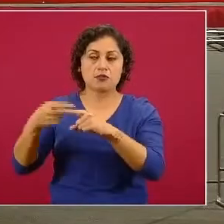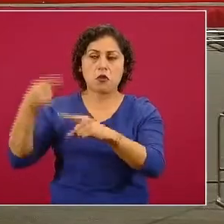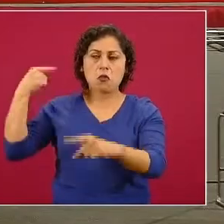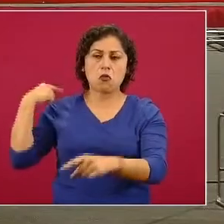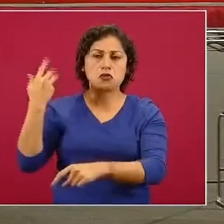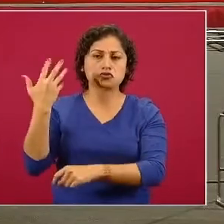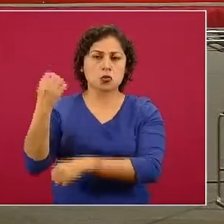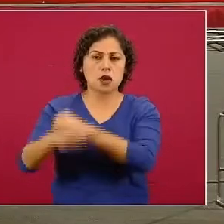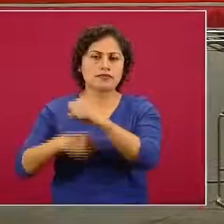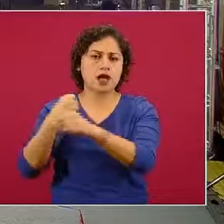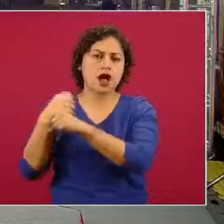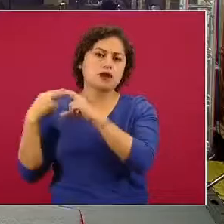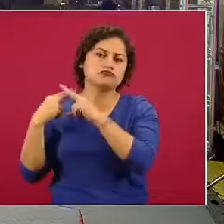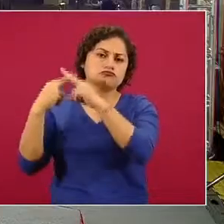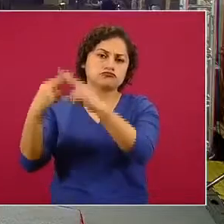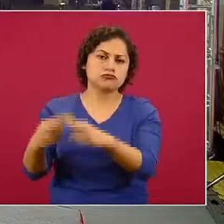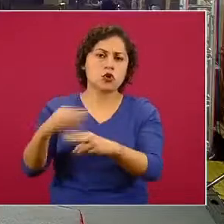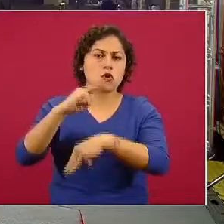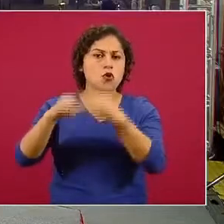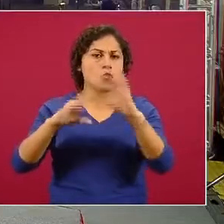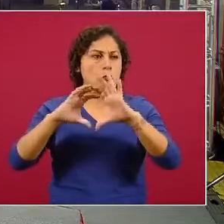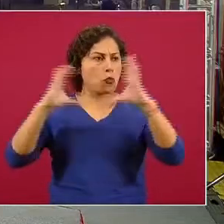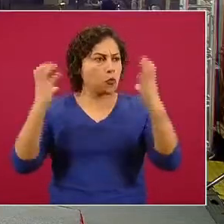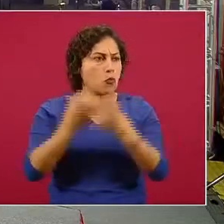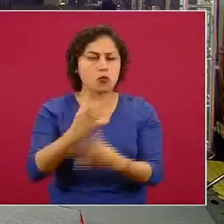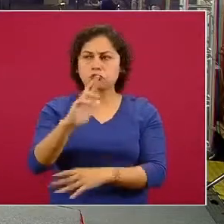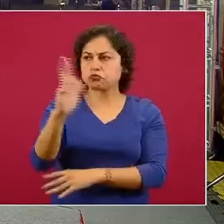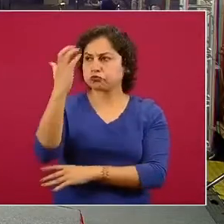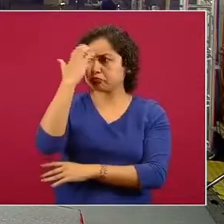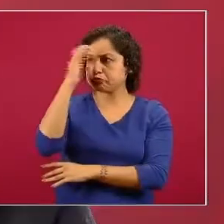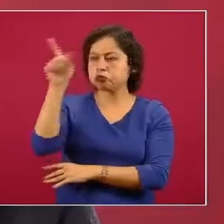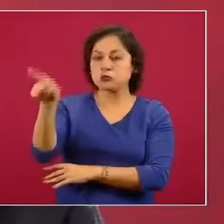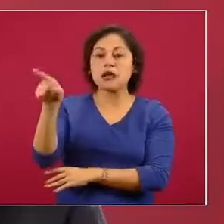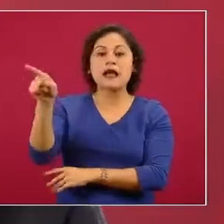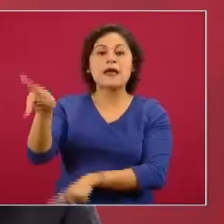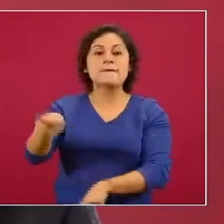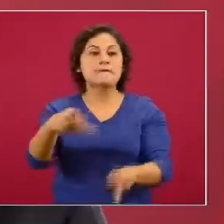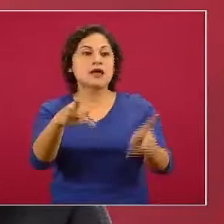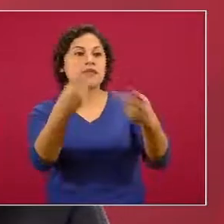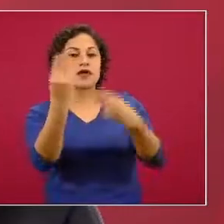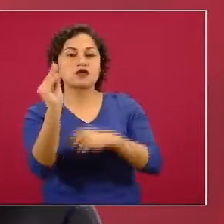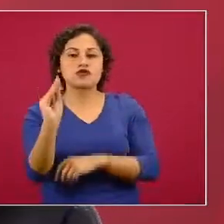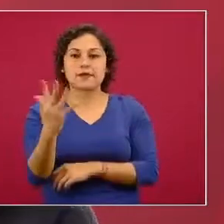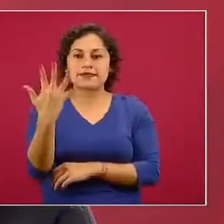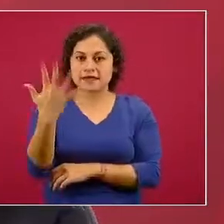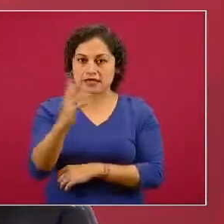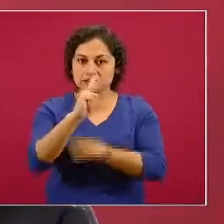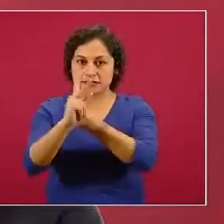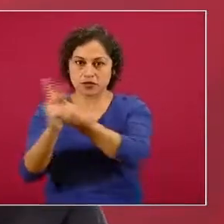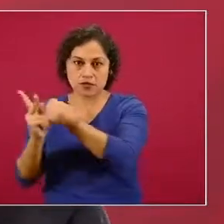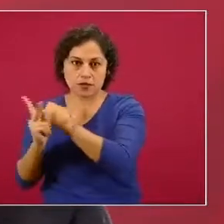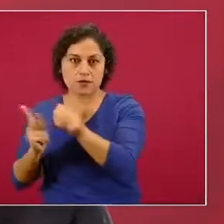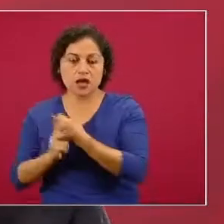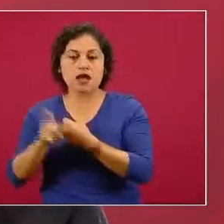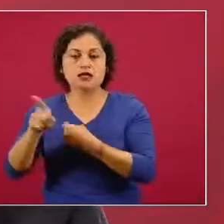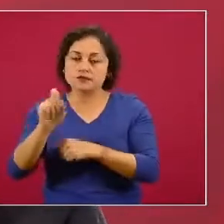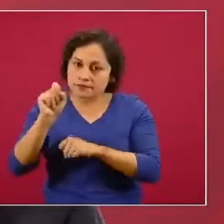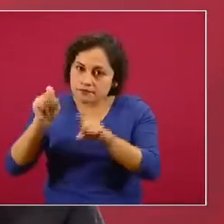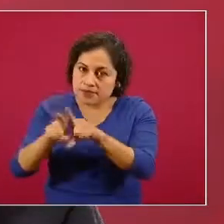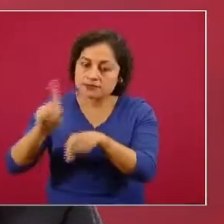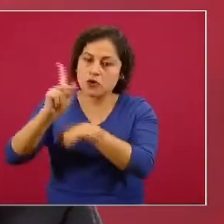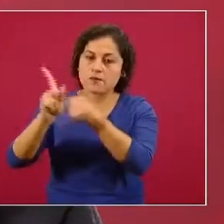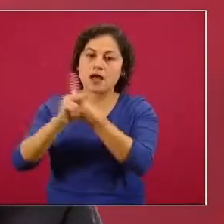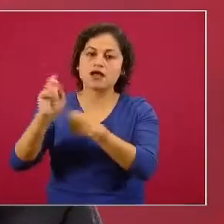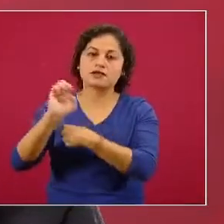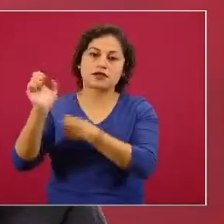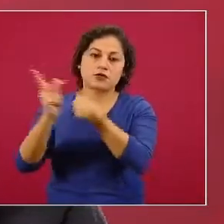años de existencia, muy reconocida en el mundo, le vende vacunas a 95 países, incluyendo países europeos, y también